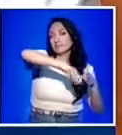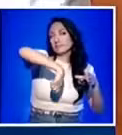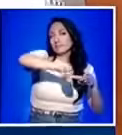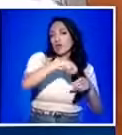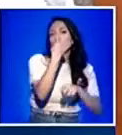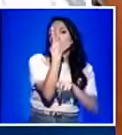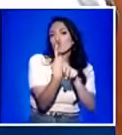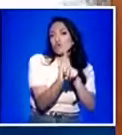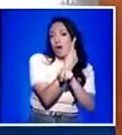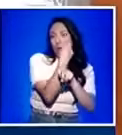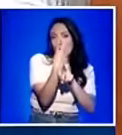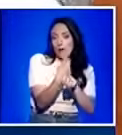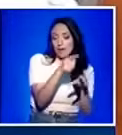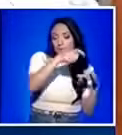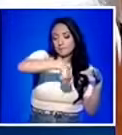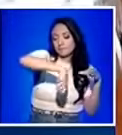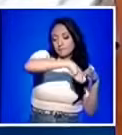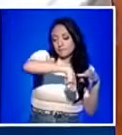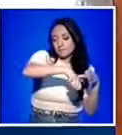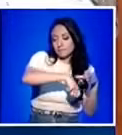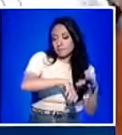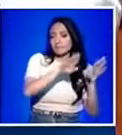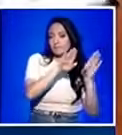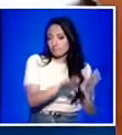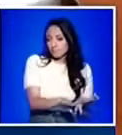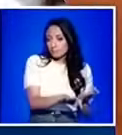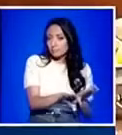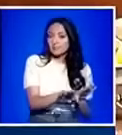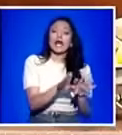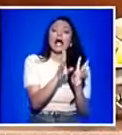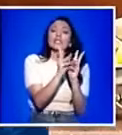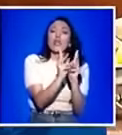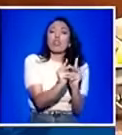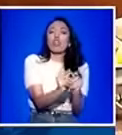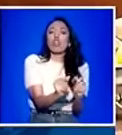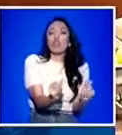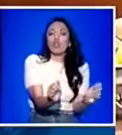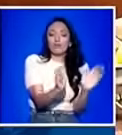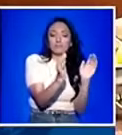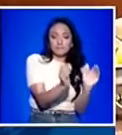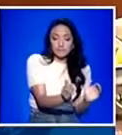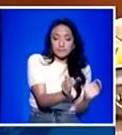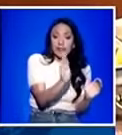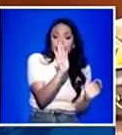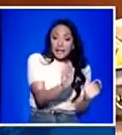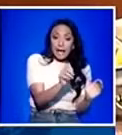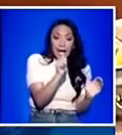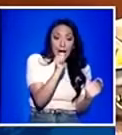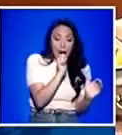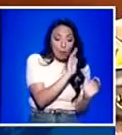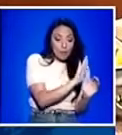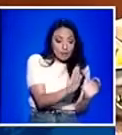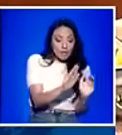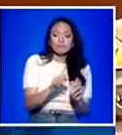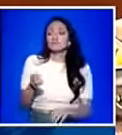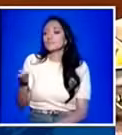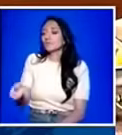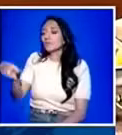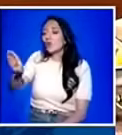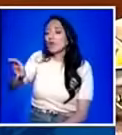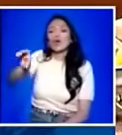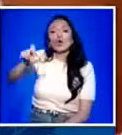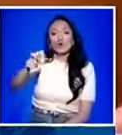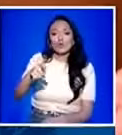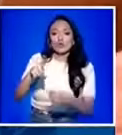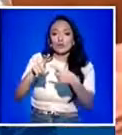una hora, para que se haga cremita, ¿sí? En esta agua que ya está hirviendo vamos a poner los granos tiernos, por